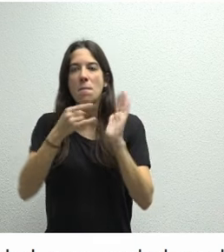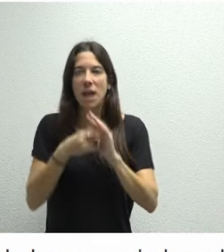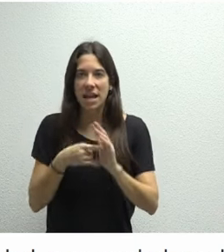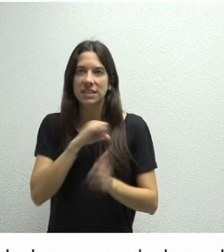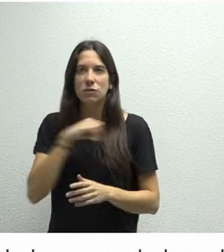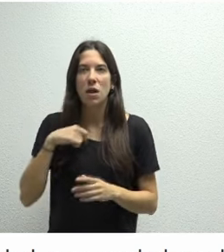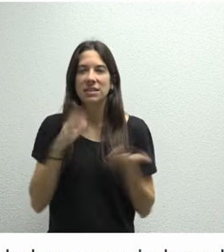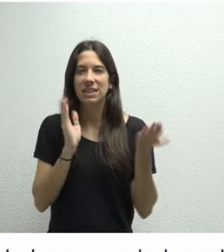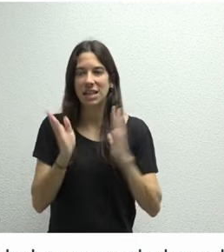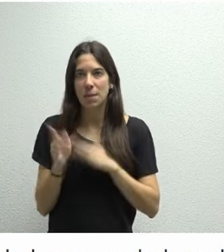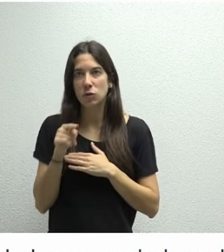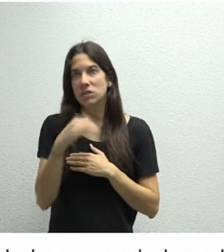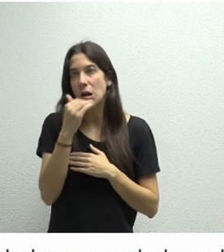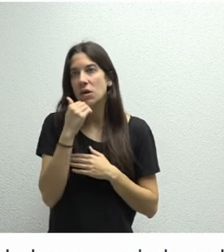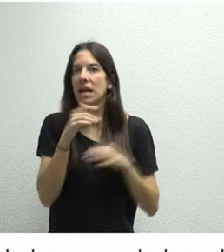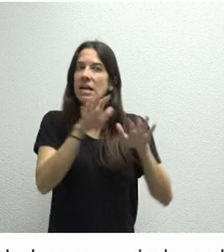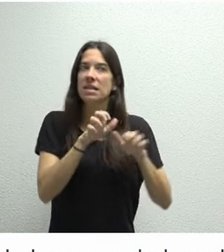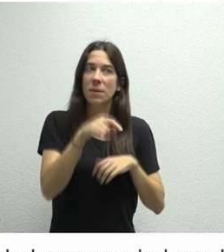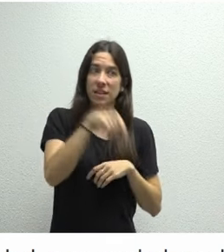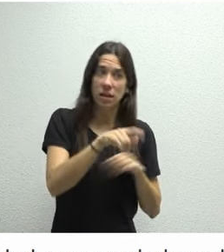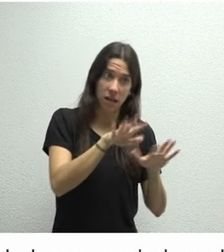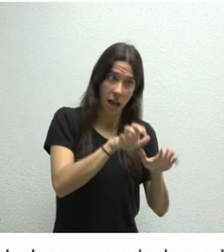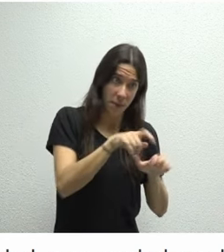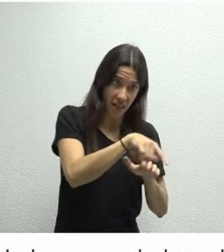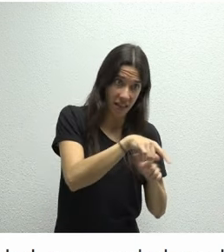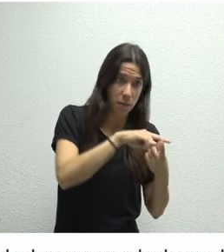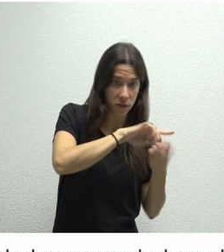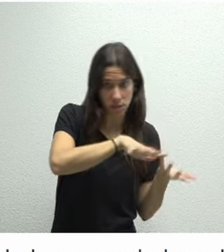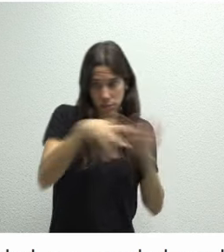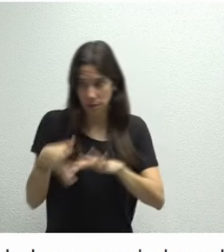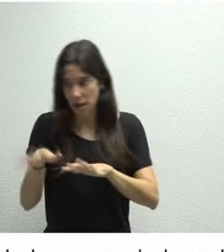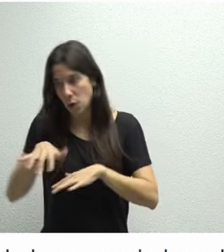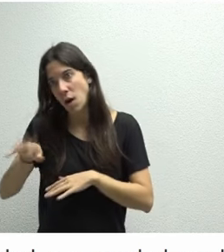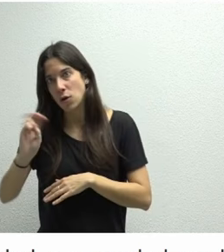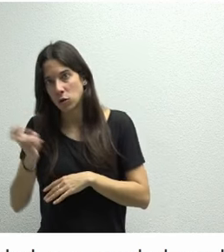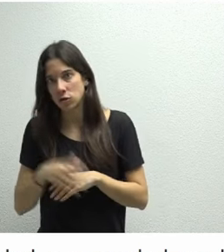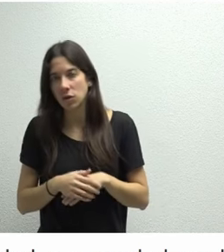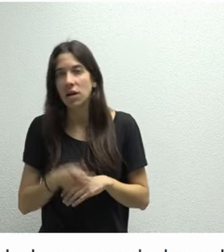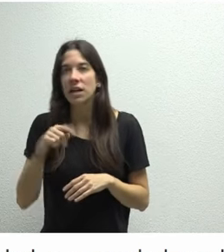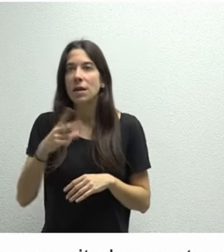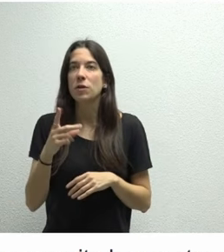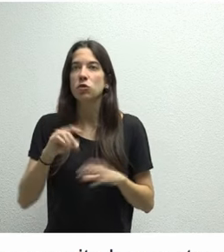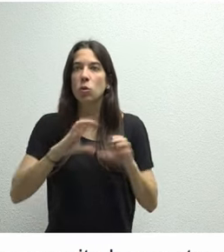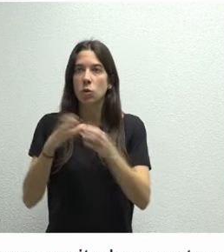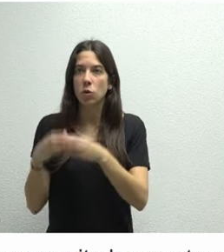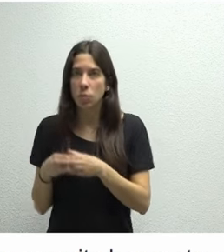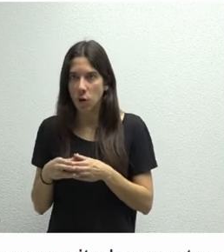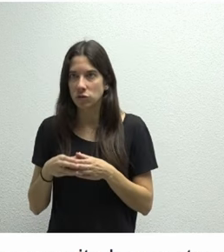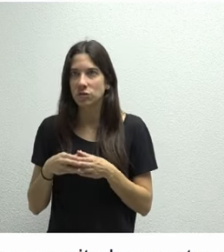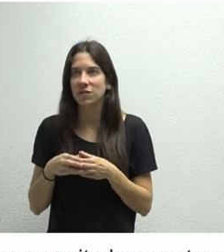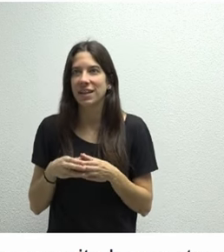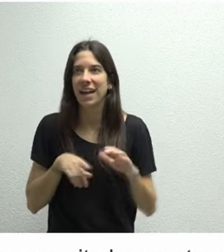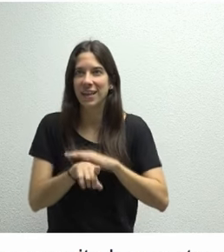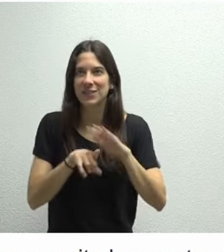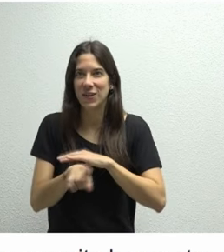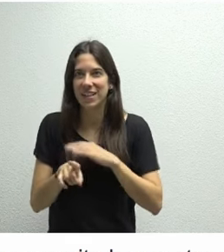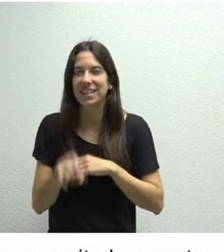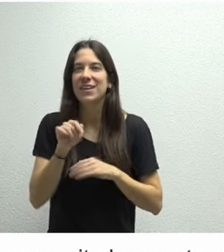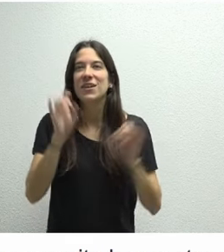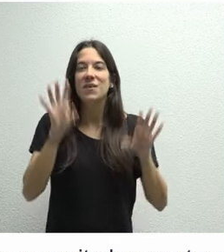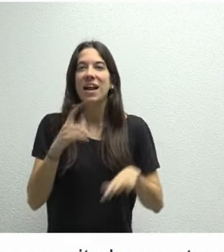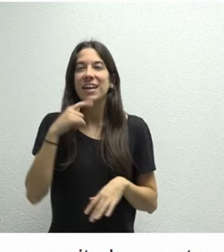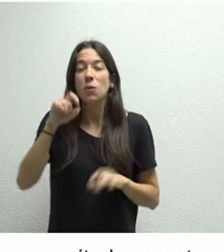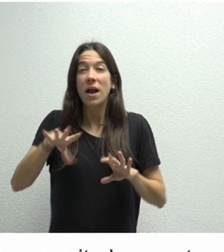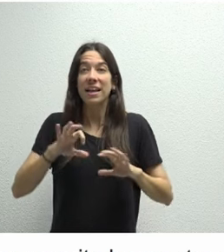esto es cuestión de lo que se aprende en un sitio llevarlo al otro sitio y los subgrupos gestores eh aquello es como aquí y como en el